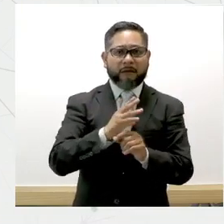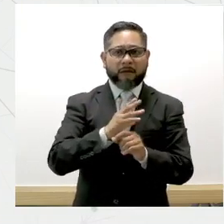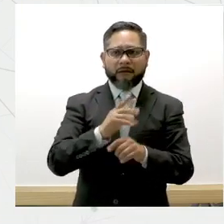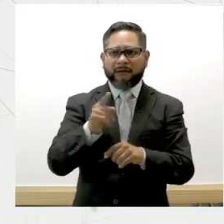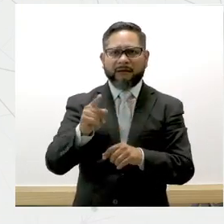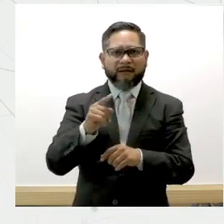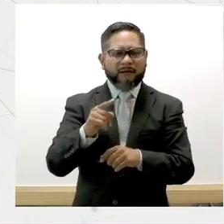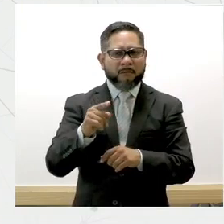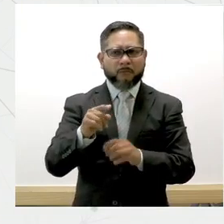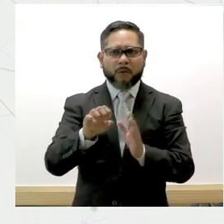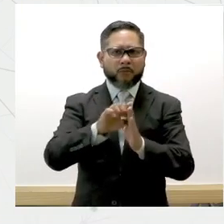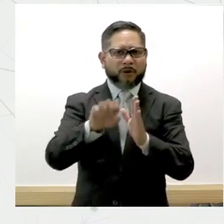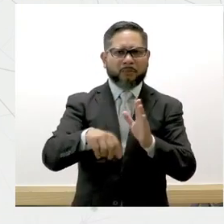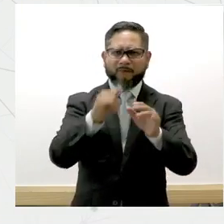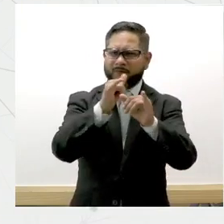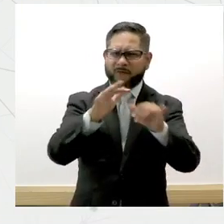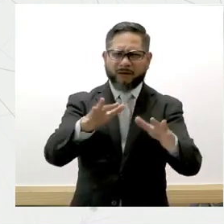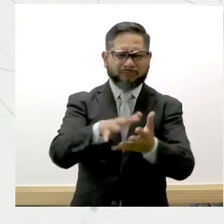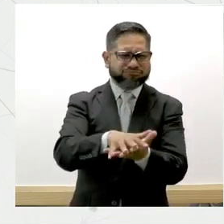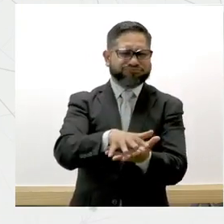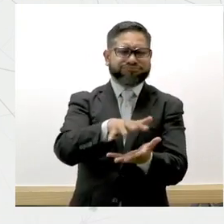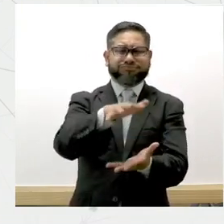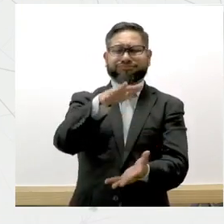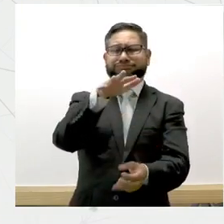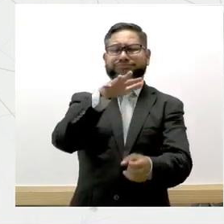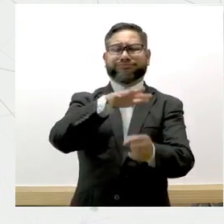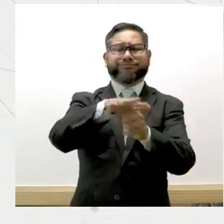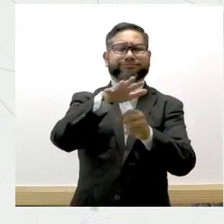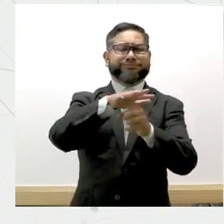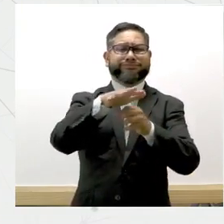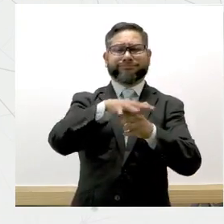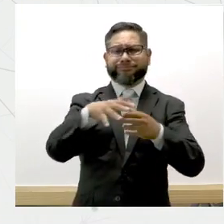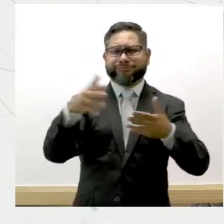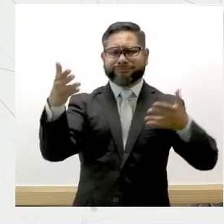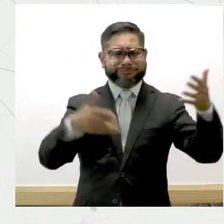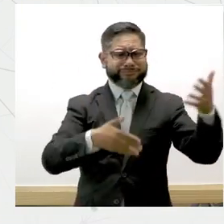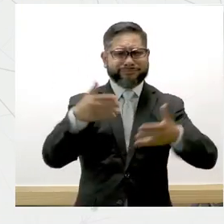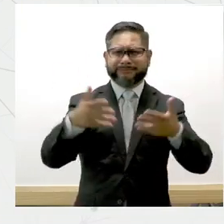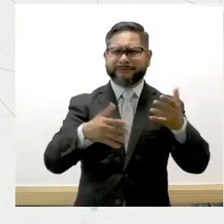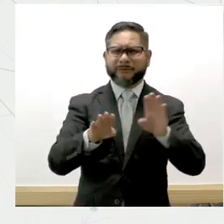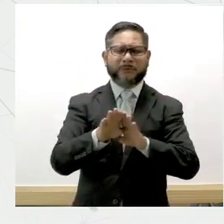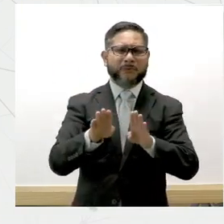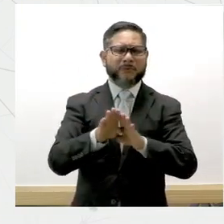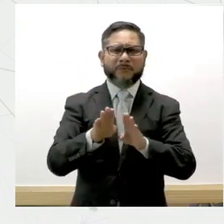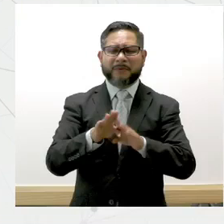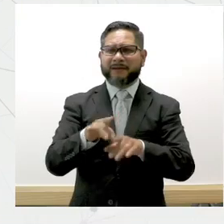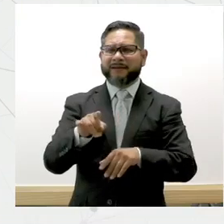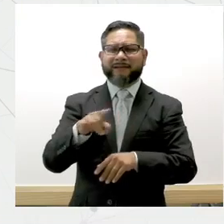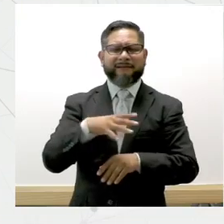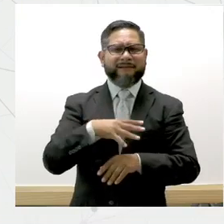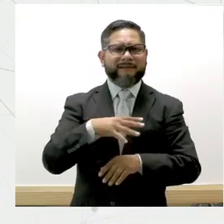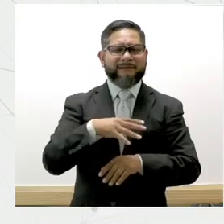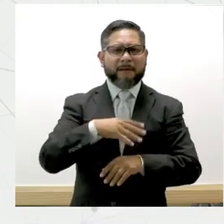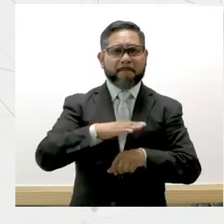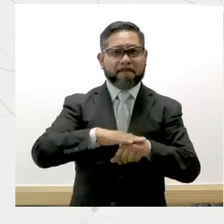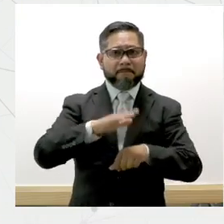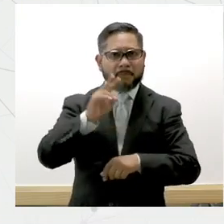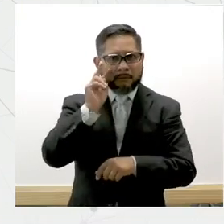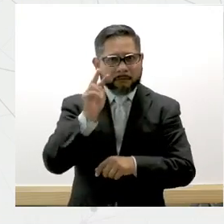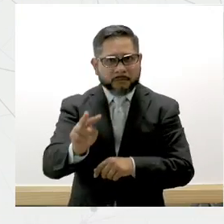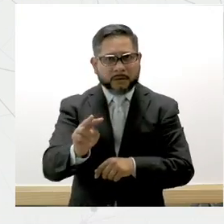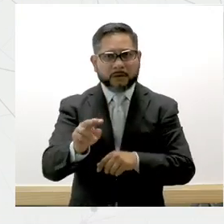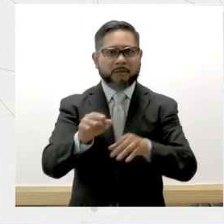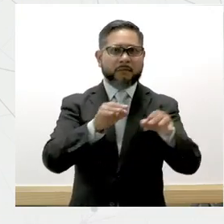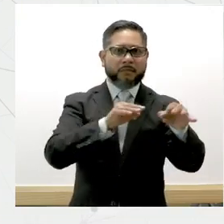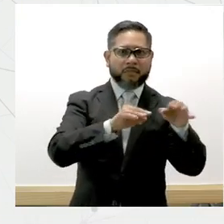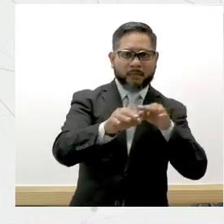impresión, ¿no?, de información, en el que se ha puesto de manifiesto cómo el sector que más va a observar la destrucción de empleo es el